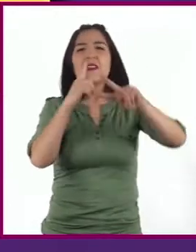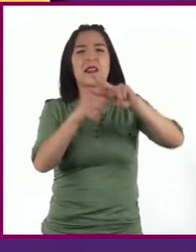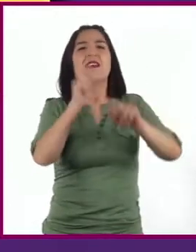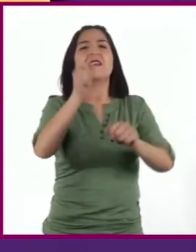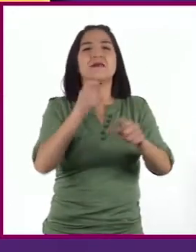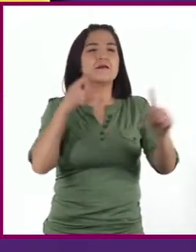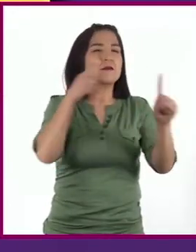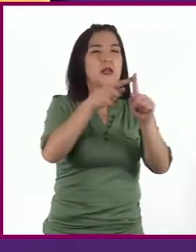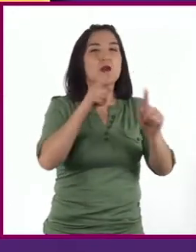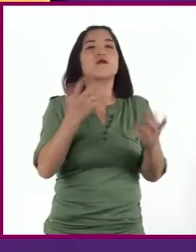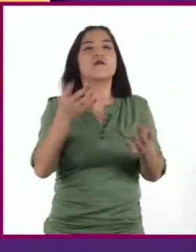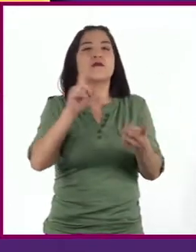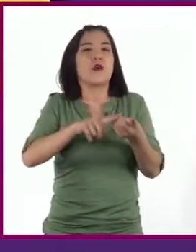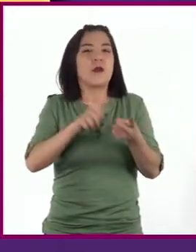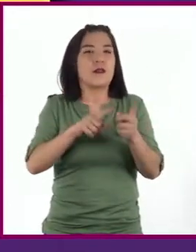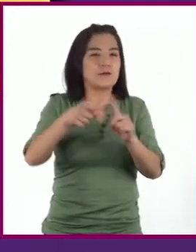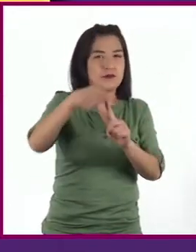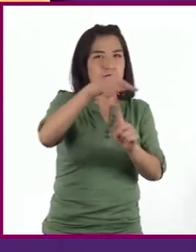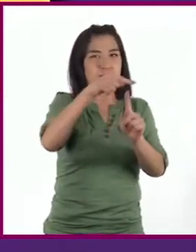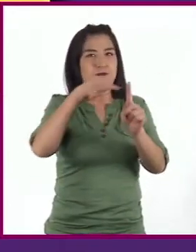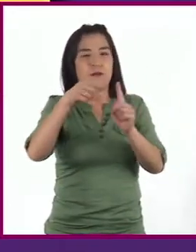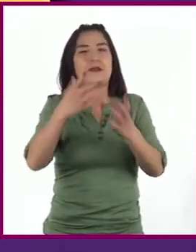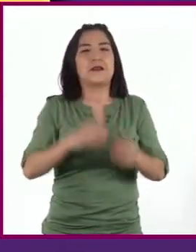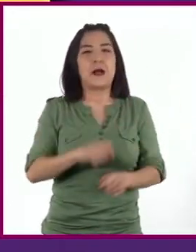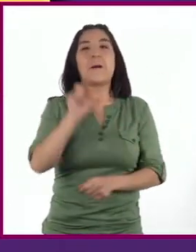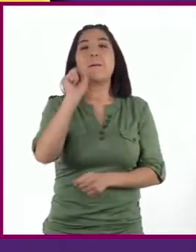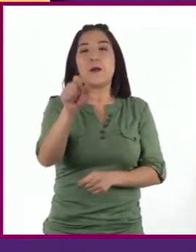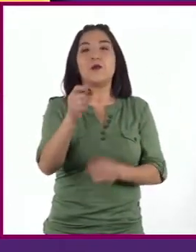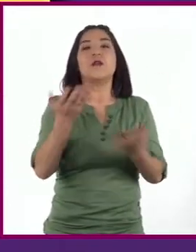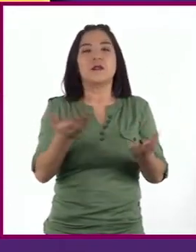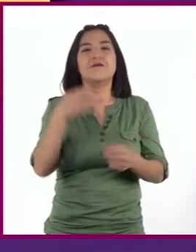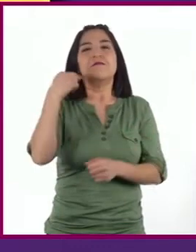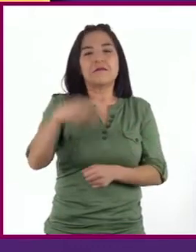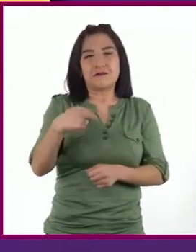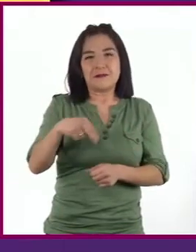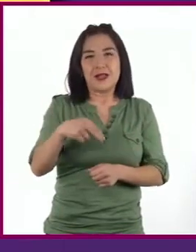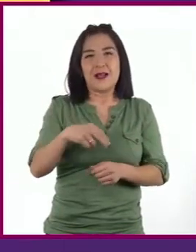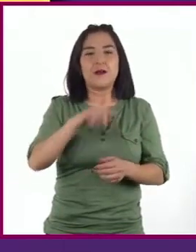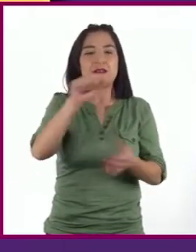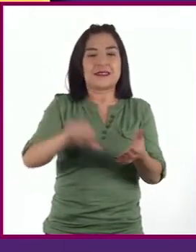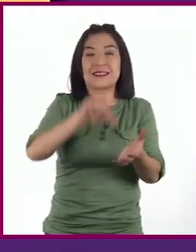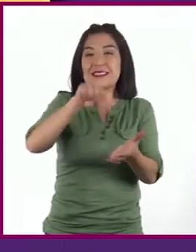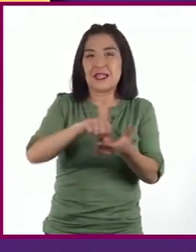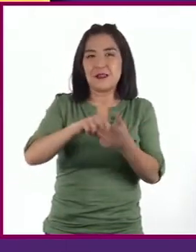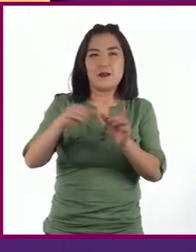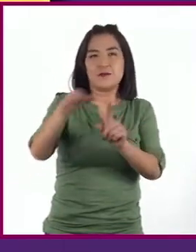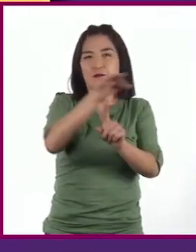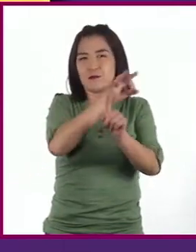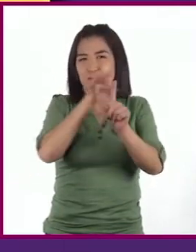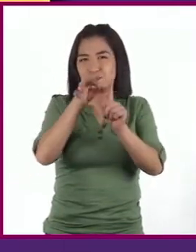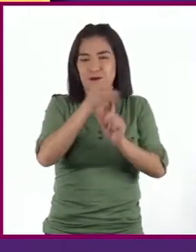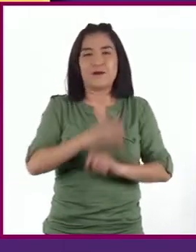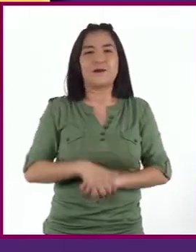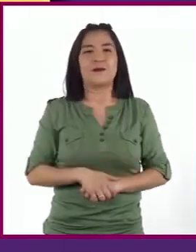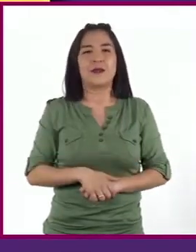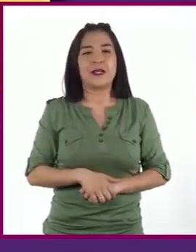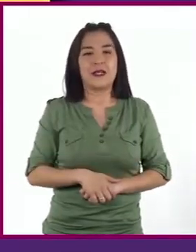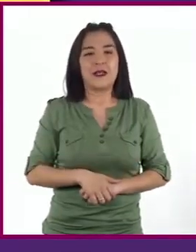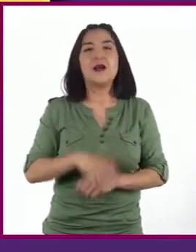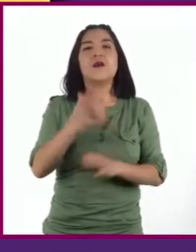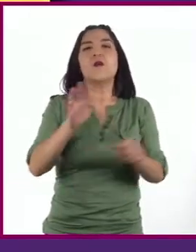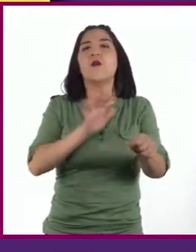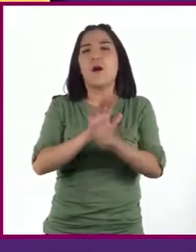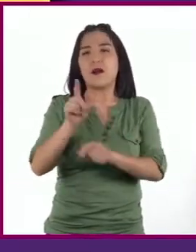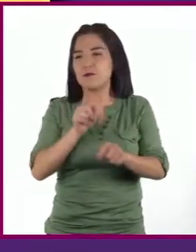la amplitud de la rotación. Un punto llamado centro de rotación. Un